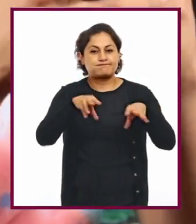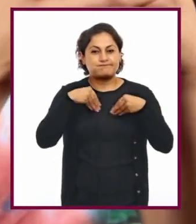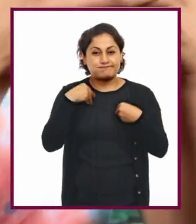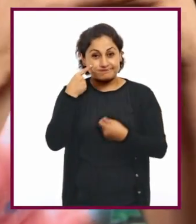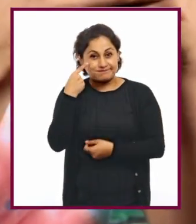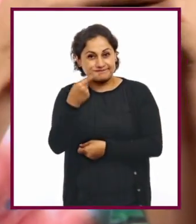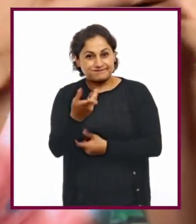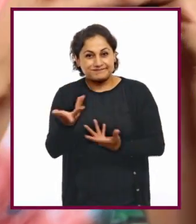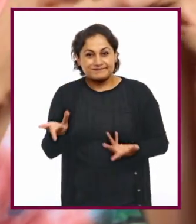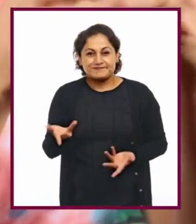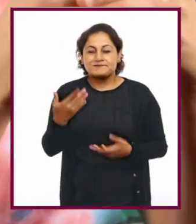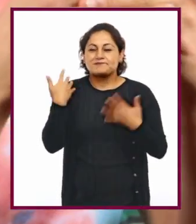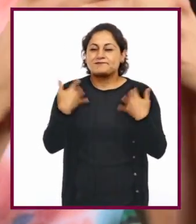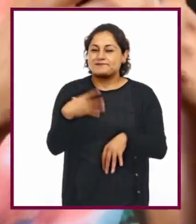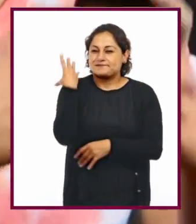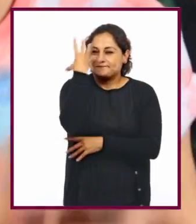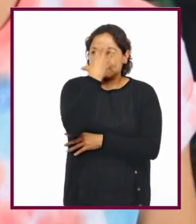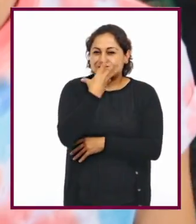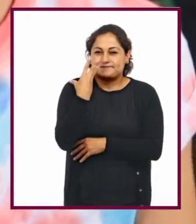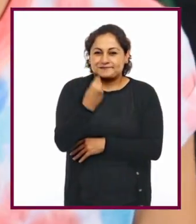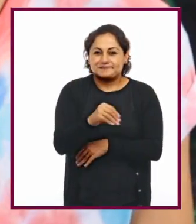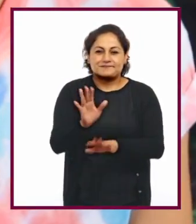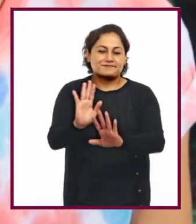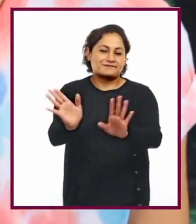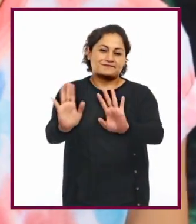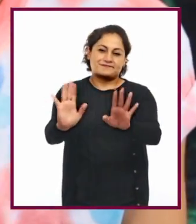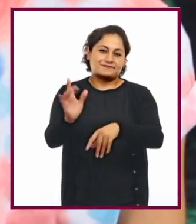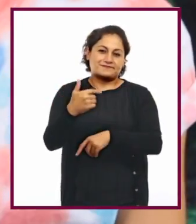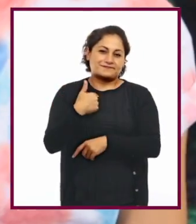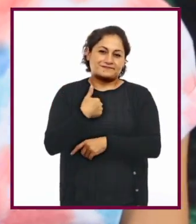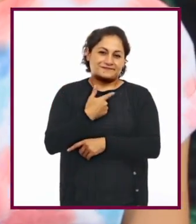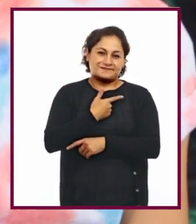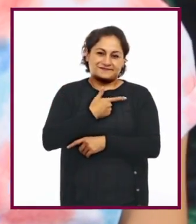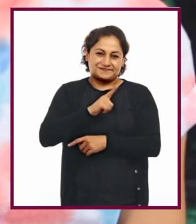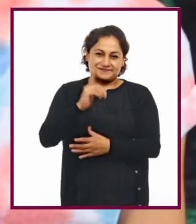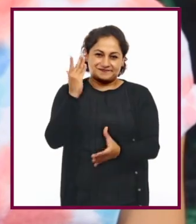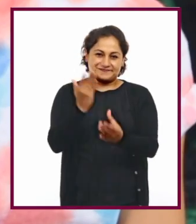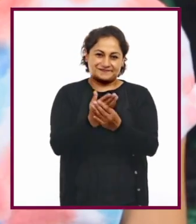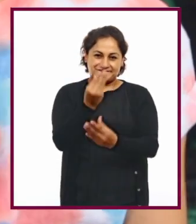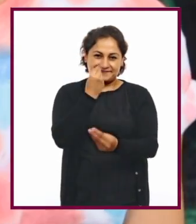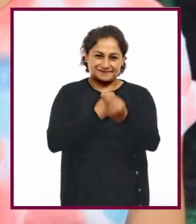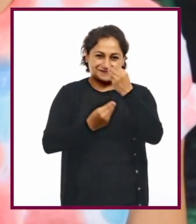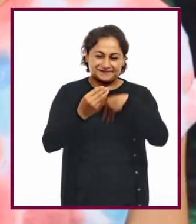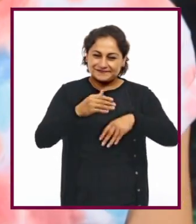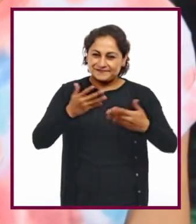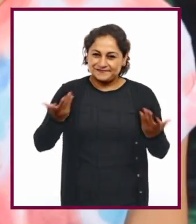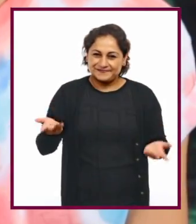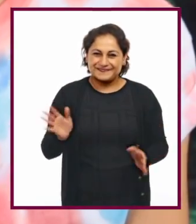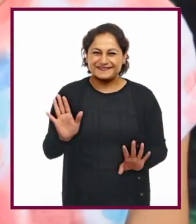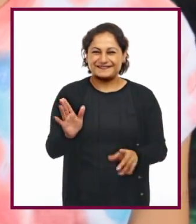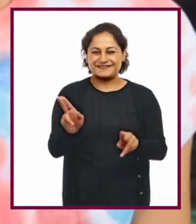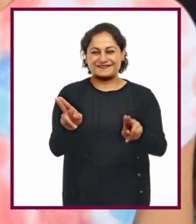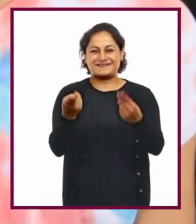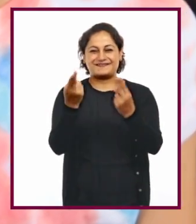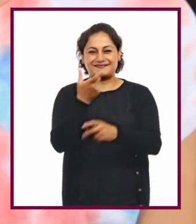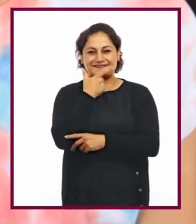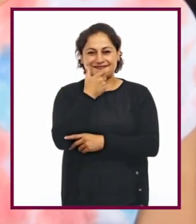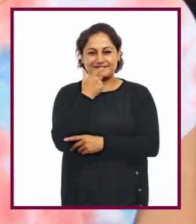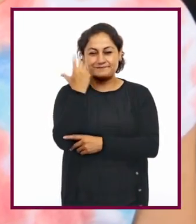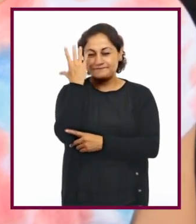mando. Ay, me los como. No, ¿cómo crees? No me gustan los tacos de perro. Estoy